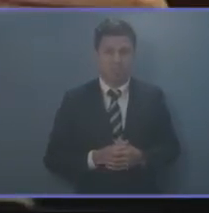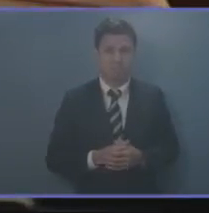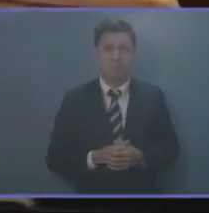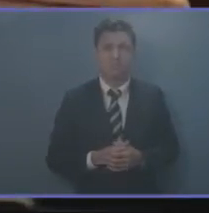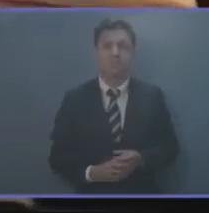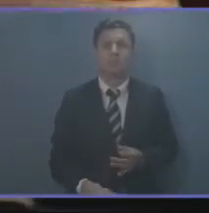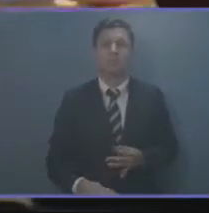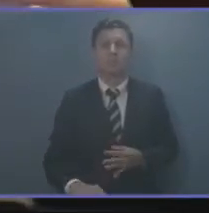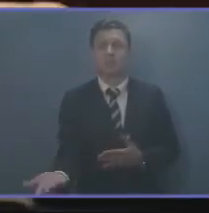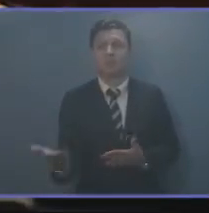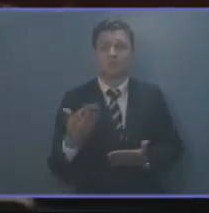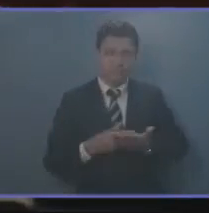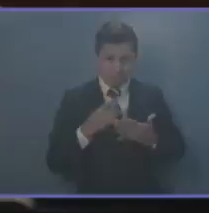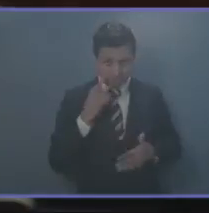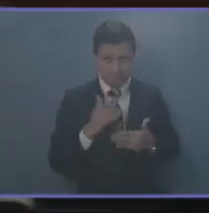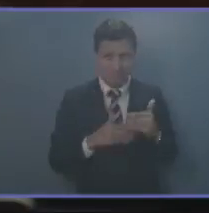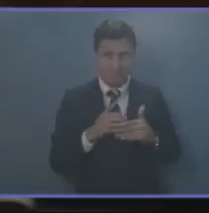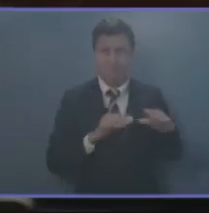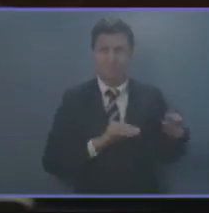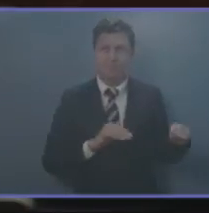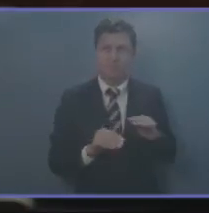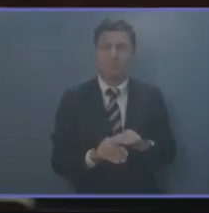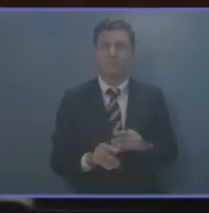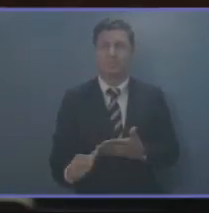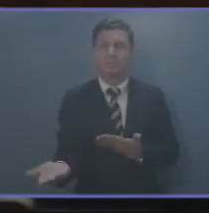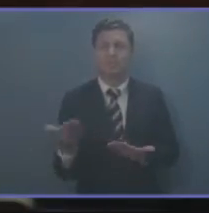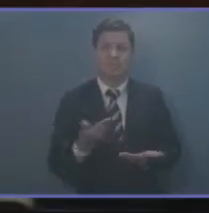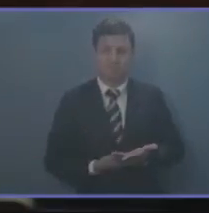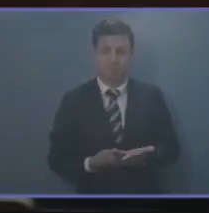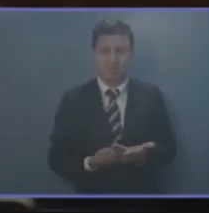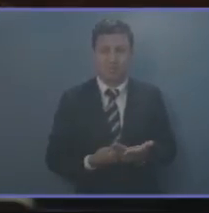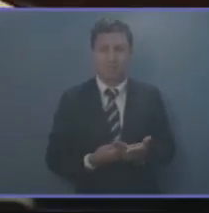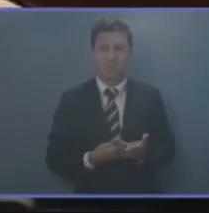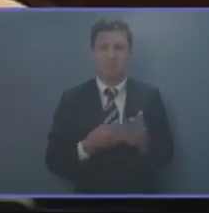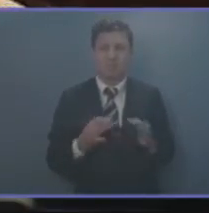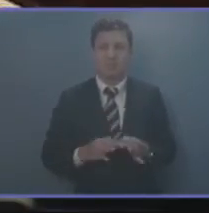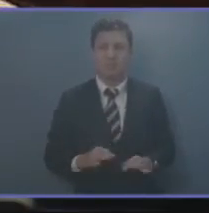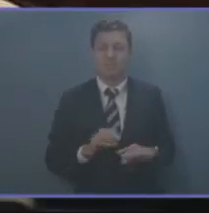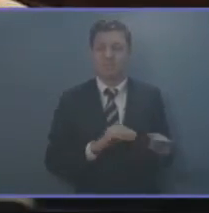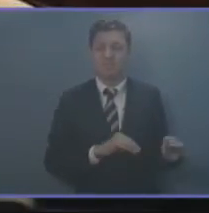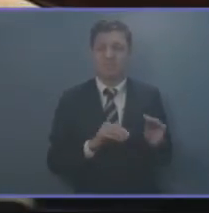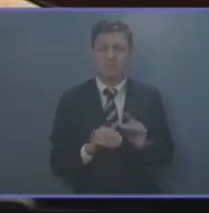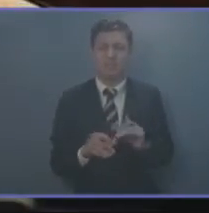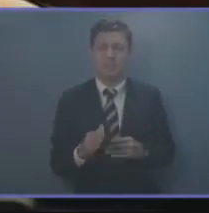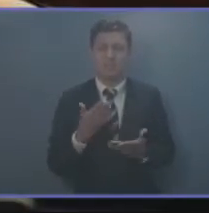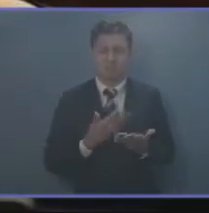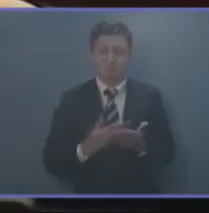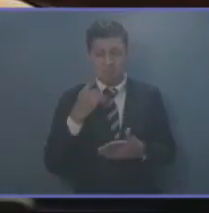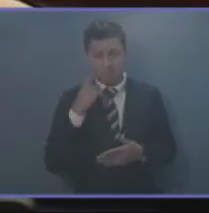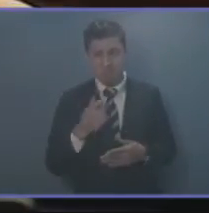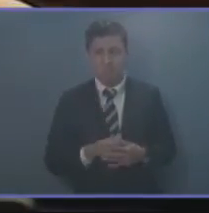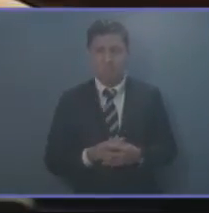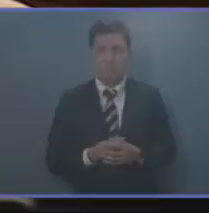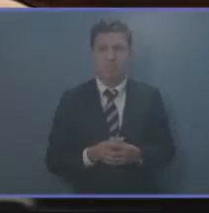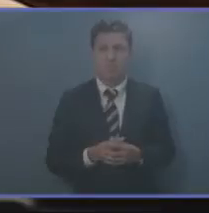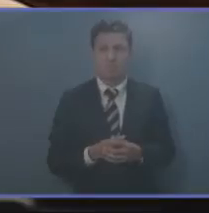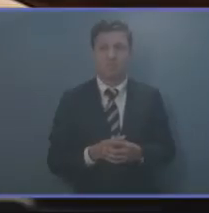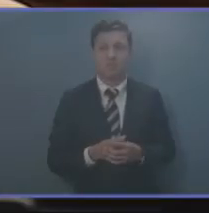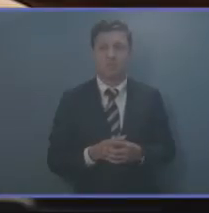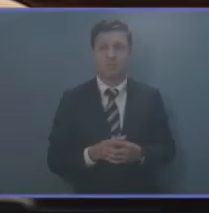Romano II, informe de la Corte Suprema de Justicia. Con el propósito de darle cumplimiento a la facultad